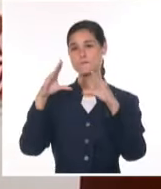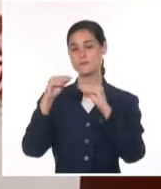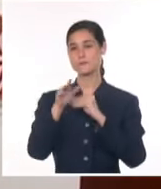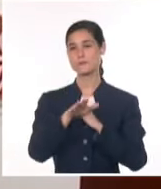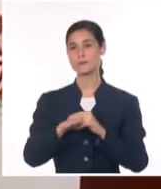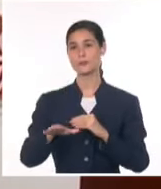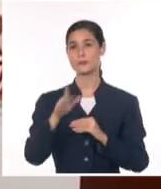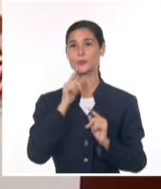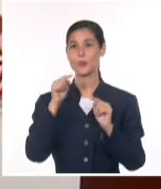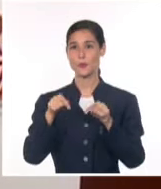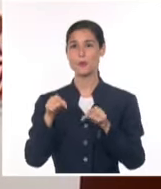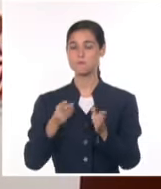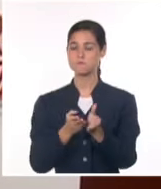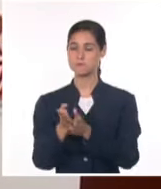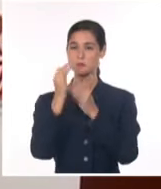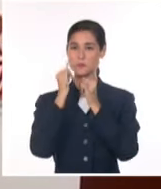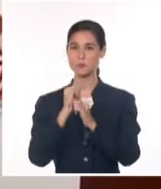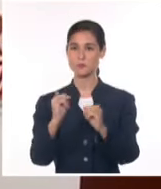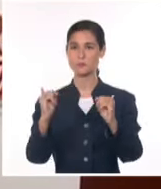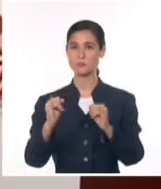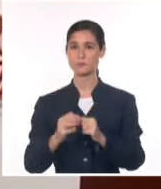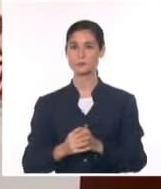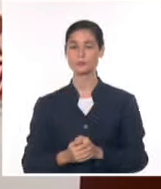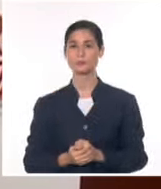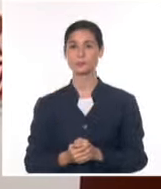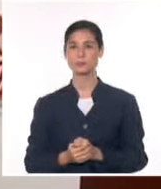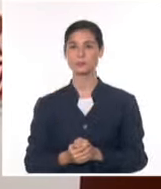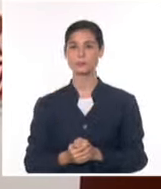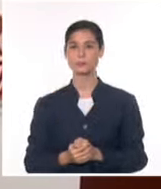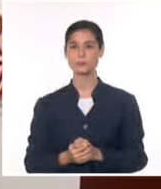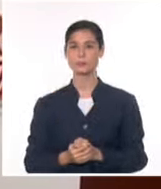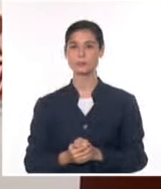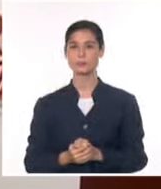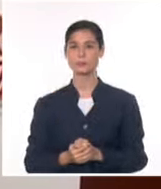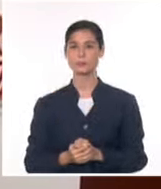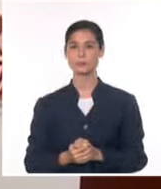informativos continuaremos con otros detalles. Adelante ustedes en el estudio en la capital del país. Muy buenas noches.